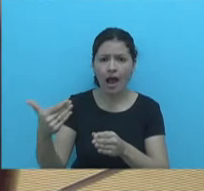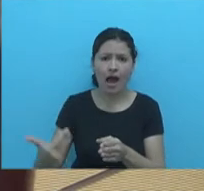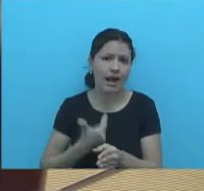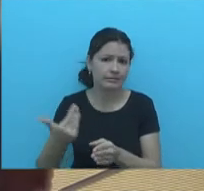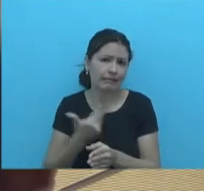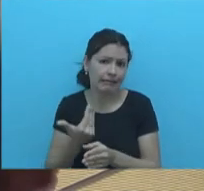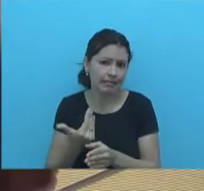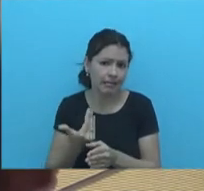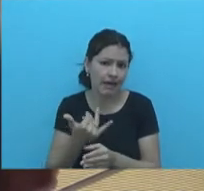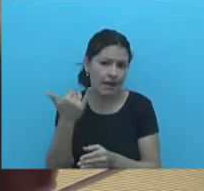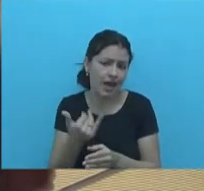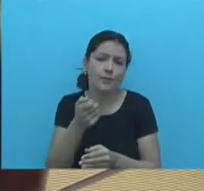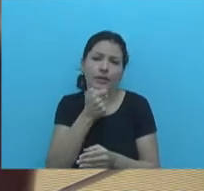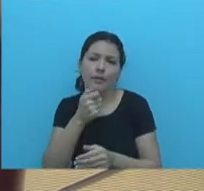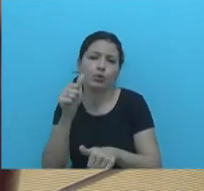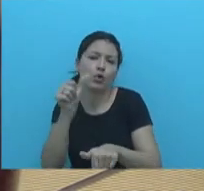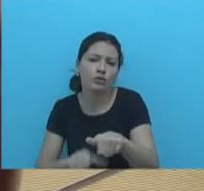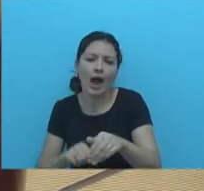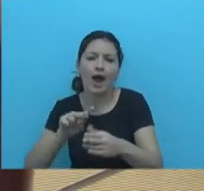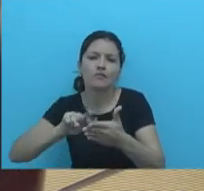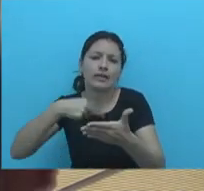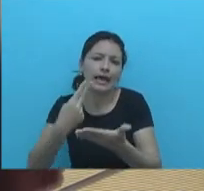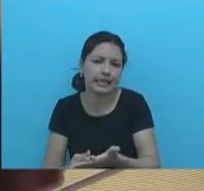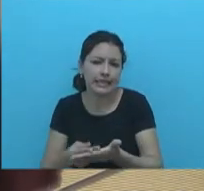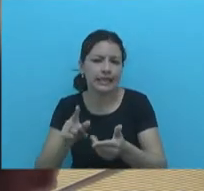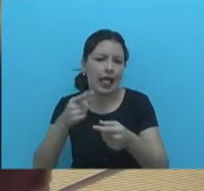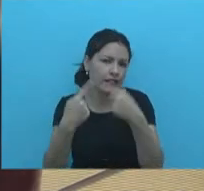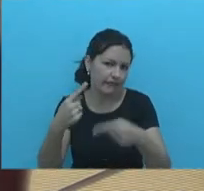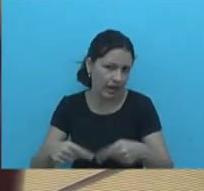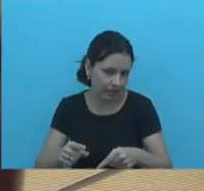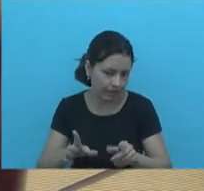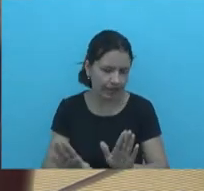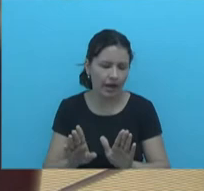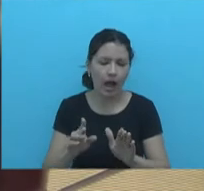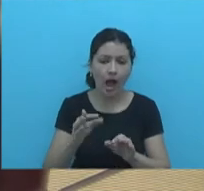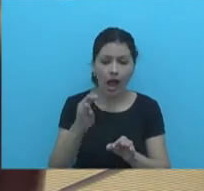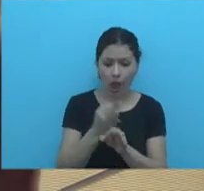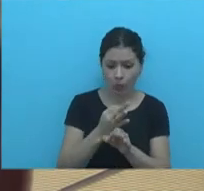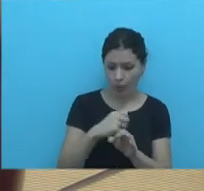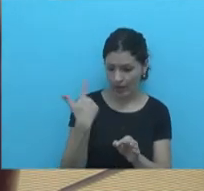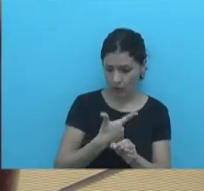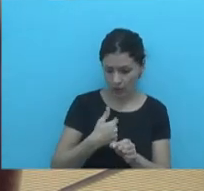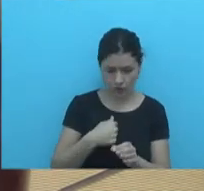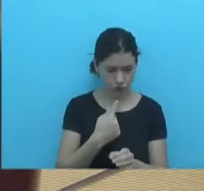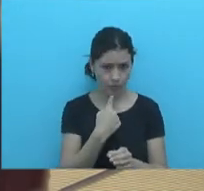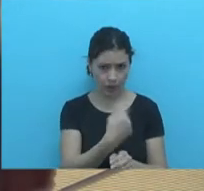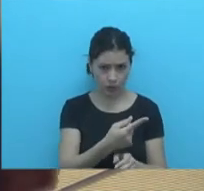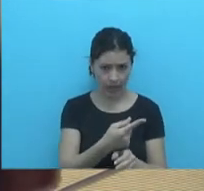digamos. Y en nuestra escuela se preguntó al director de